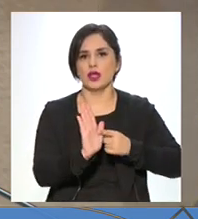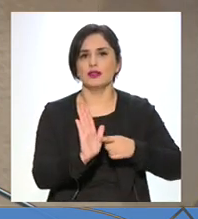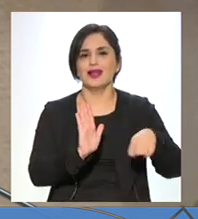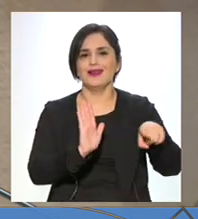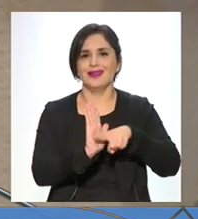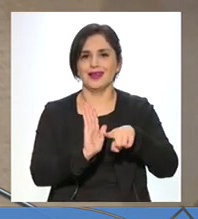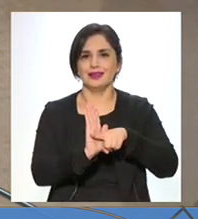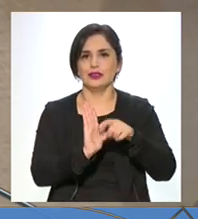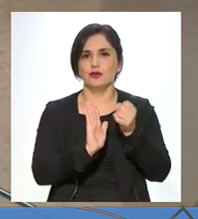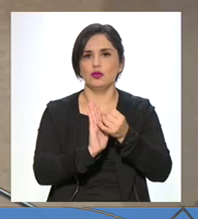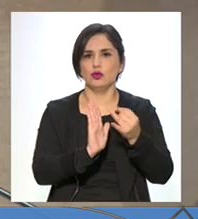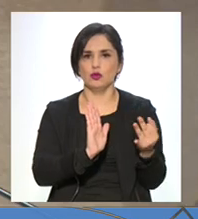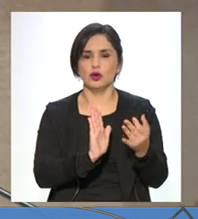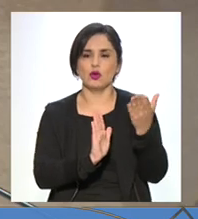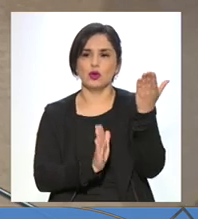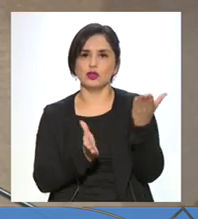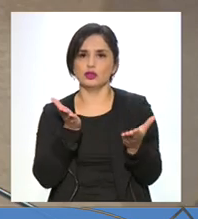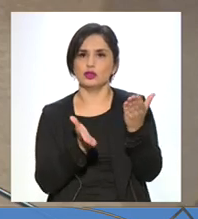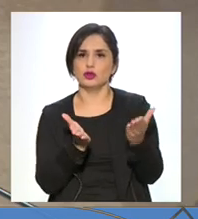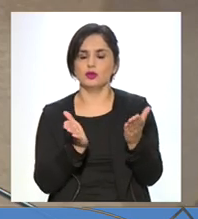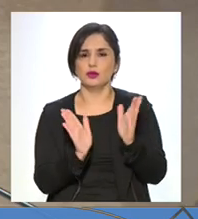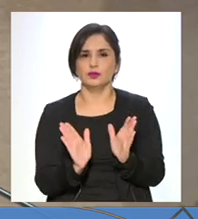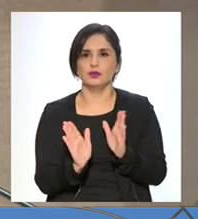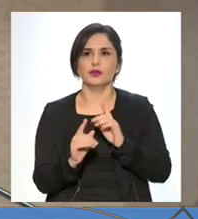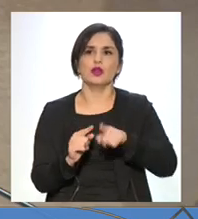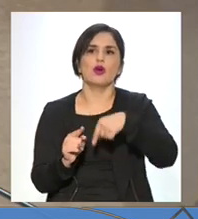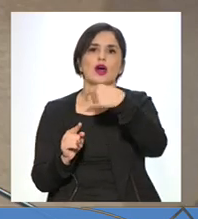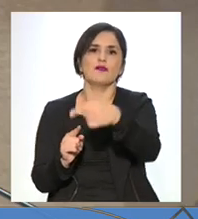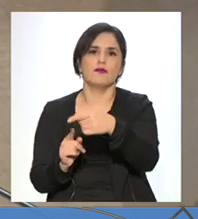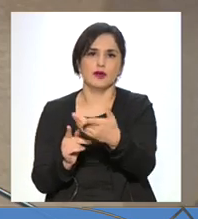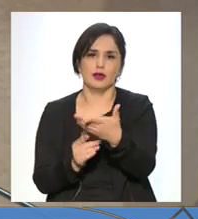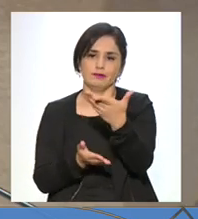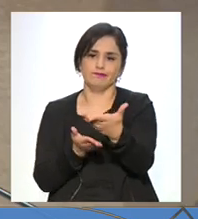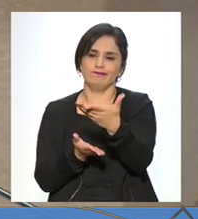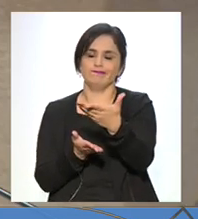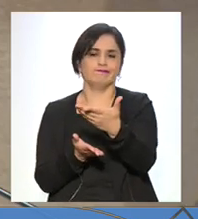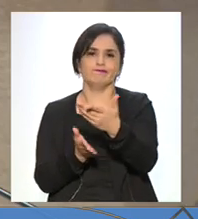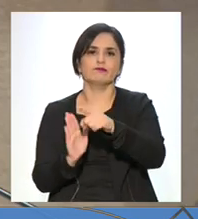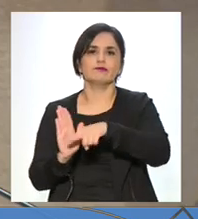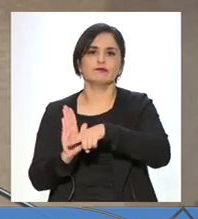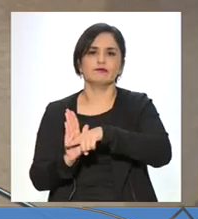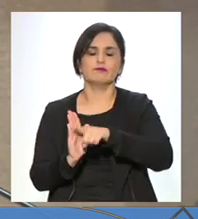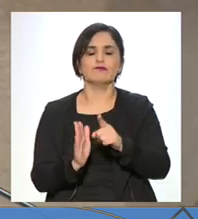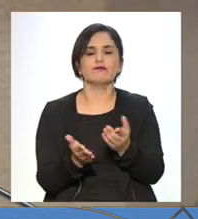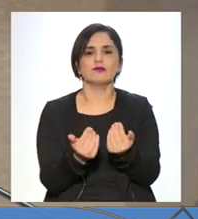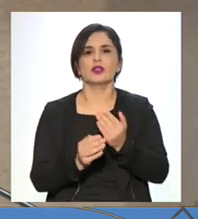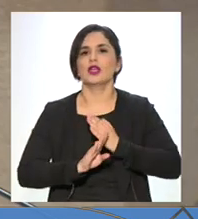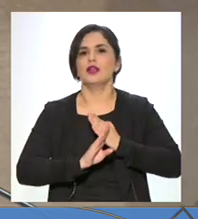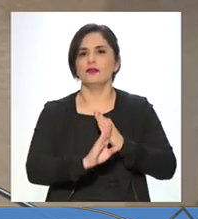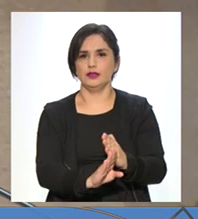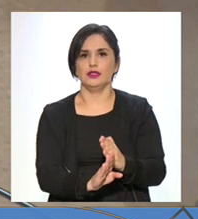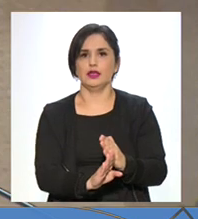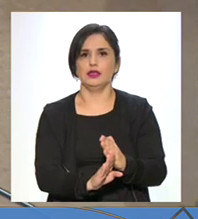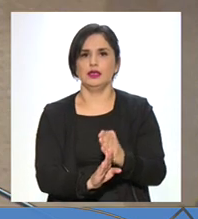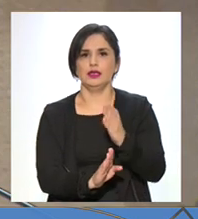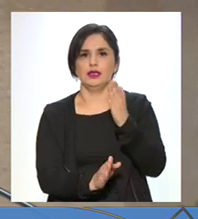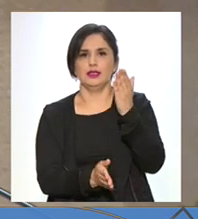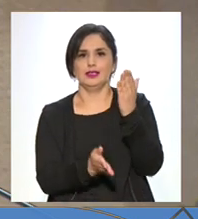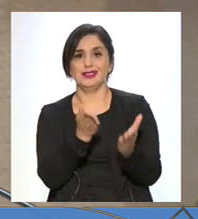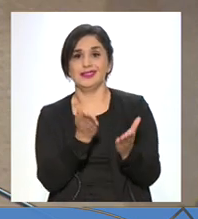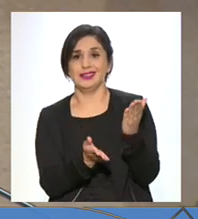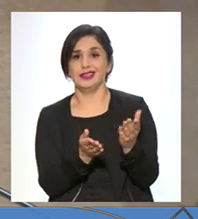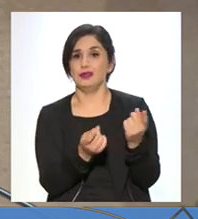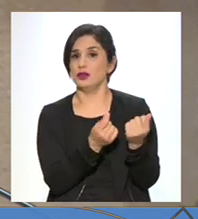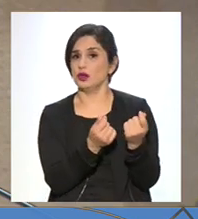desfavorable cuando se les compara con sus símiles externos. La necesidad de evitar la acumulación de desequilibrios macroeconómicos, que entre